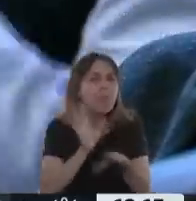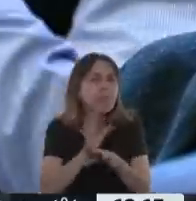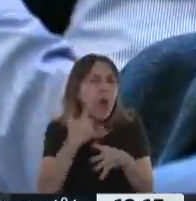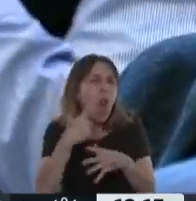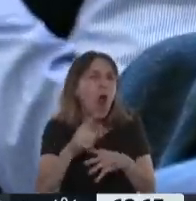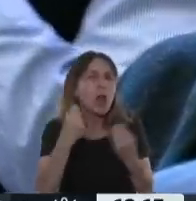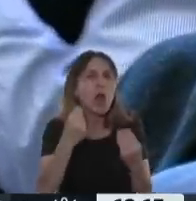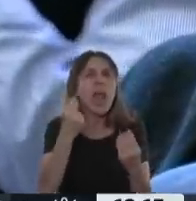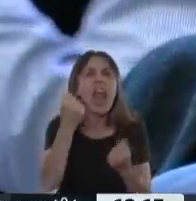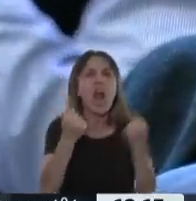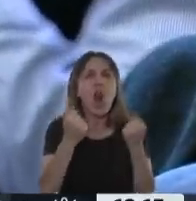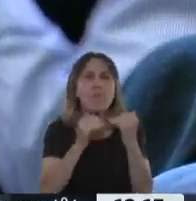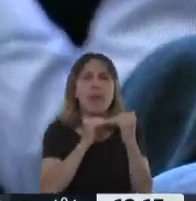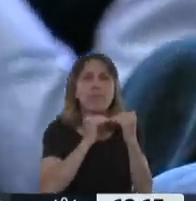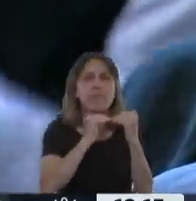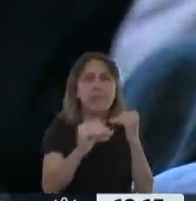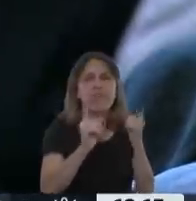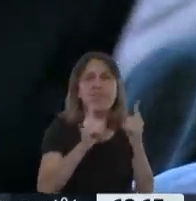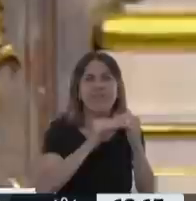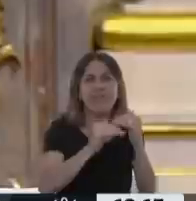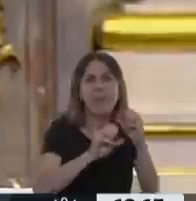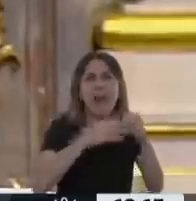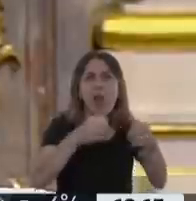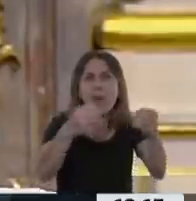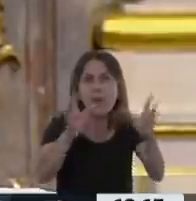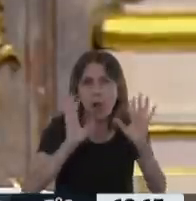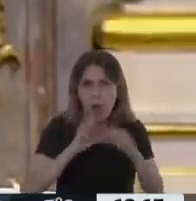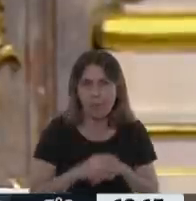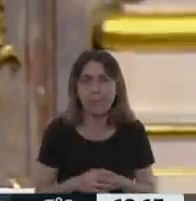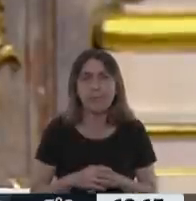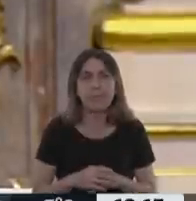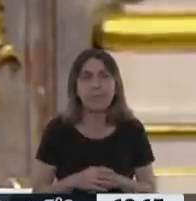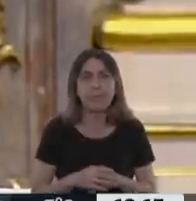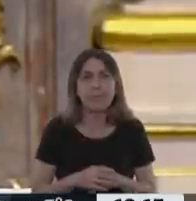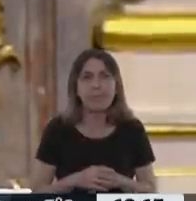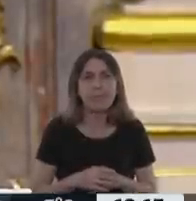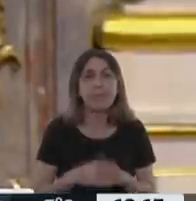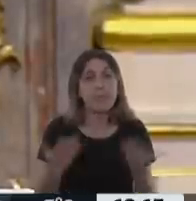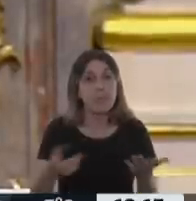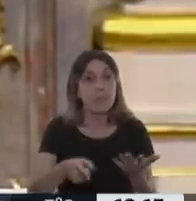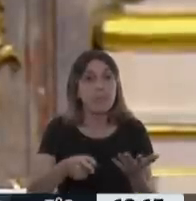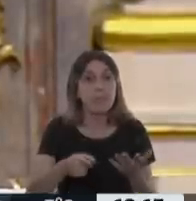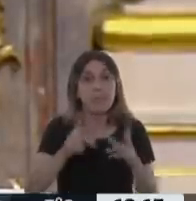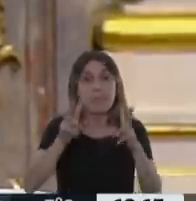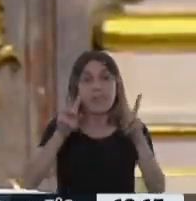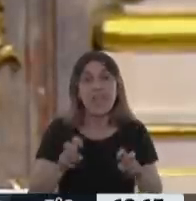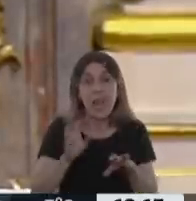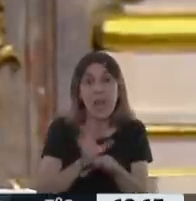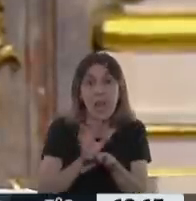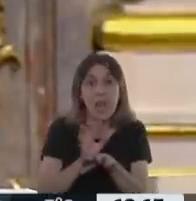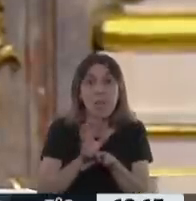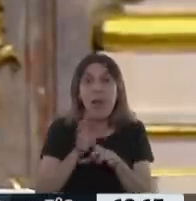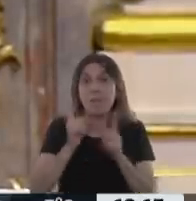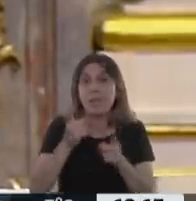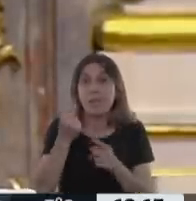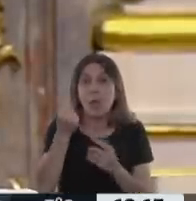poder garantizar una continuidad de la recuperación económica de hecho el déficit fiscal primario